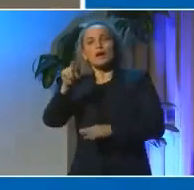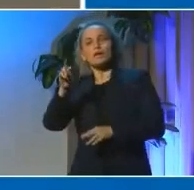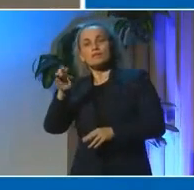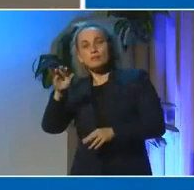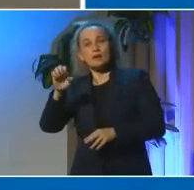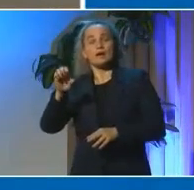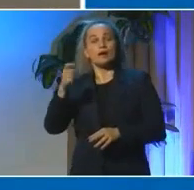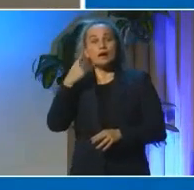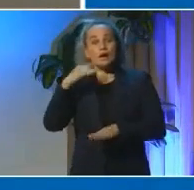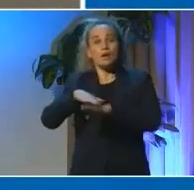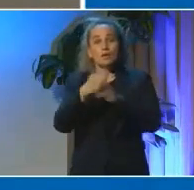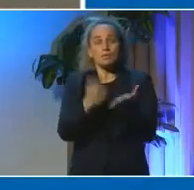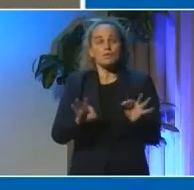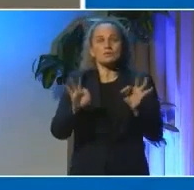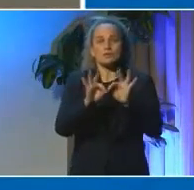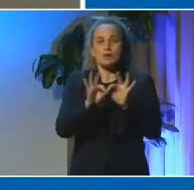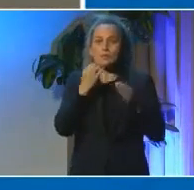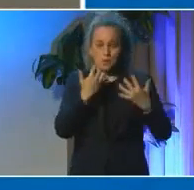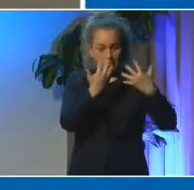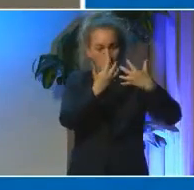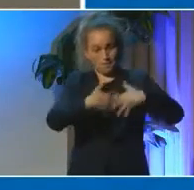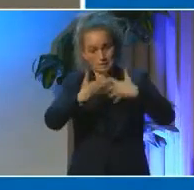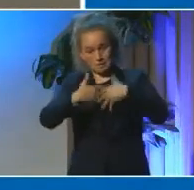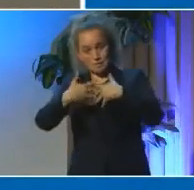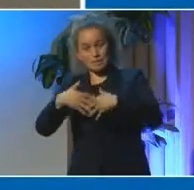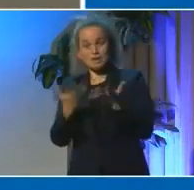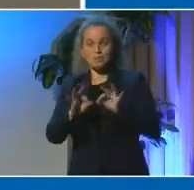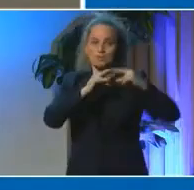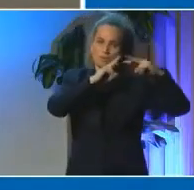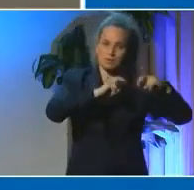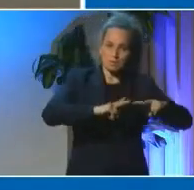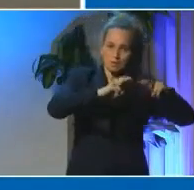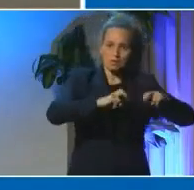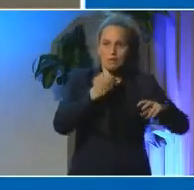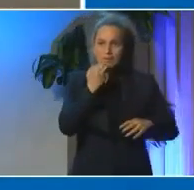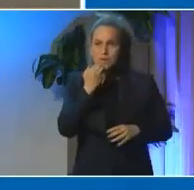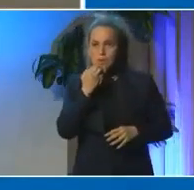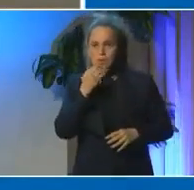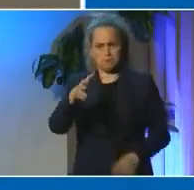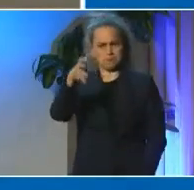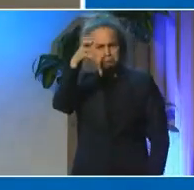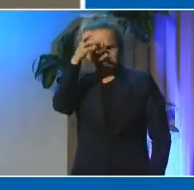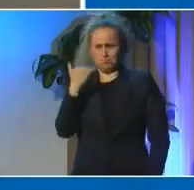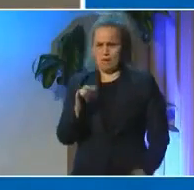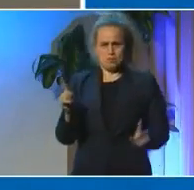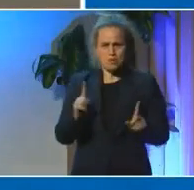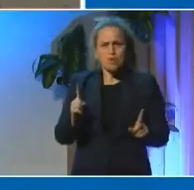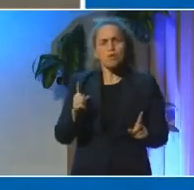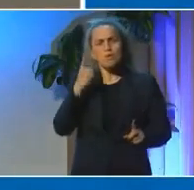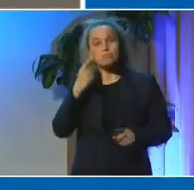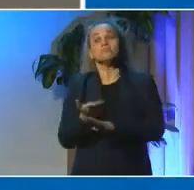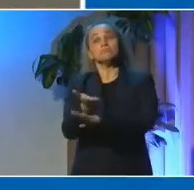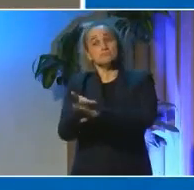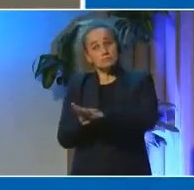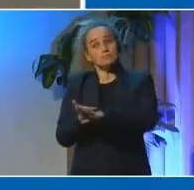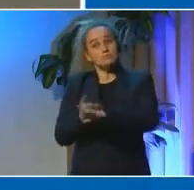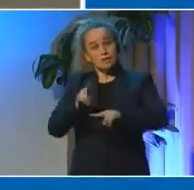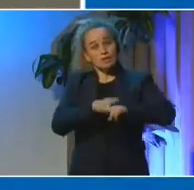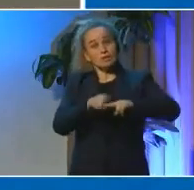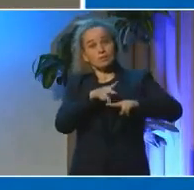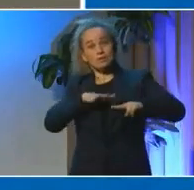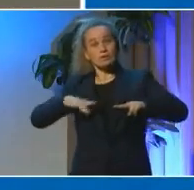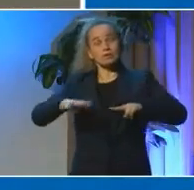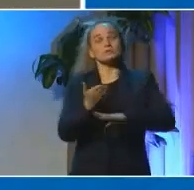o sea todos tenemos que como empresas dedicarle tiempo a eso porque no nos la sabemos todas porque el consumidor nos lo pide porque la naturaleza nos lo